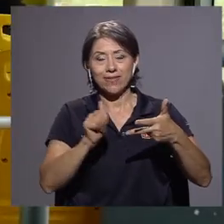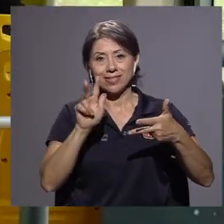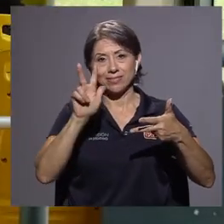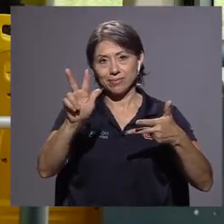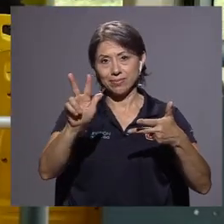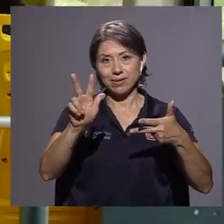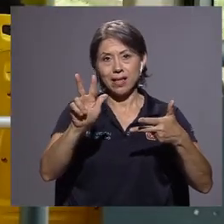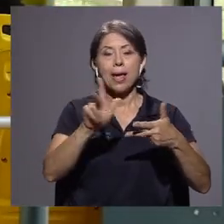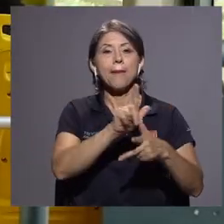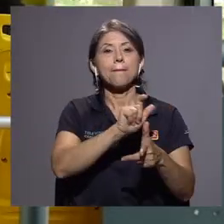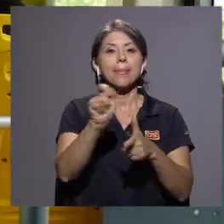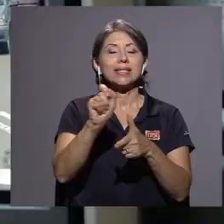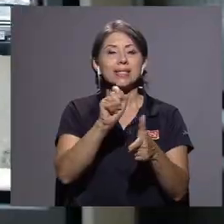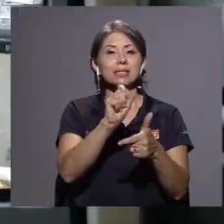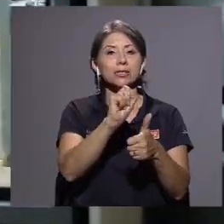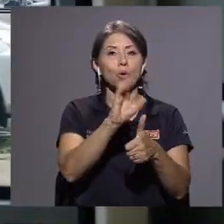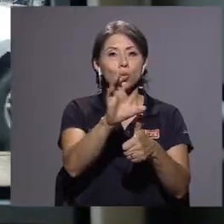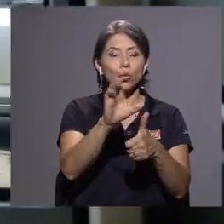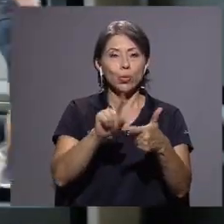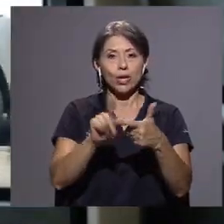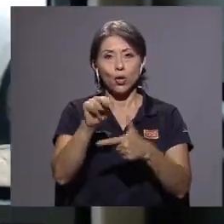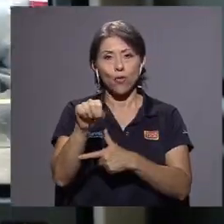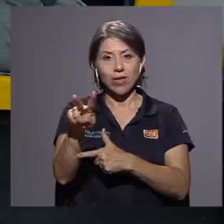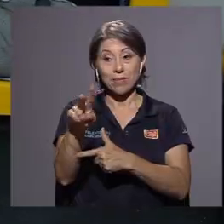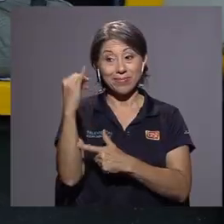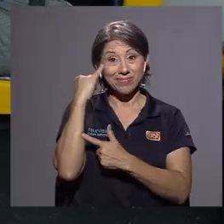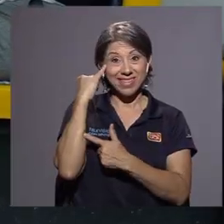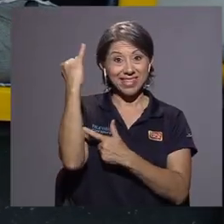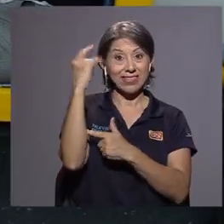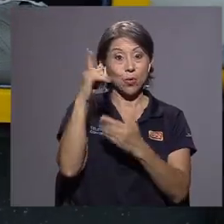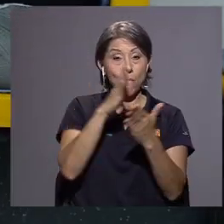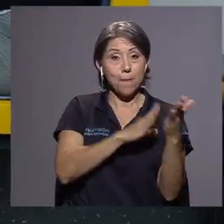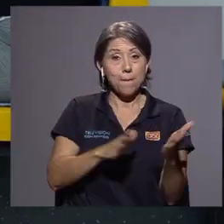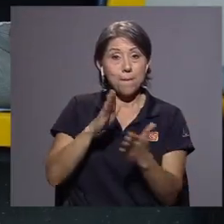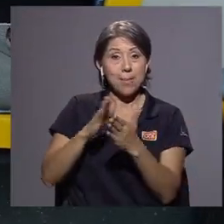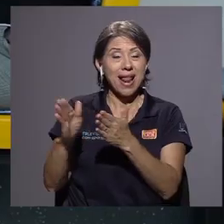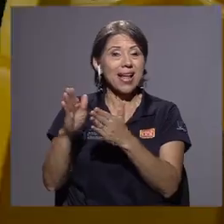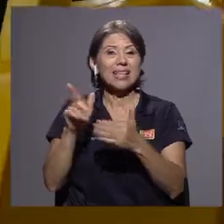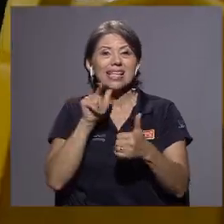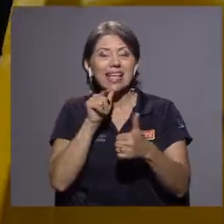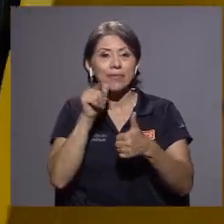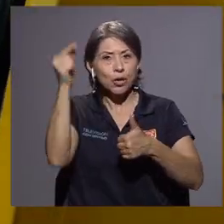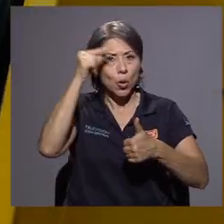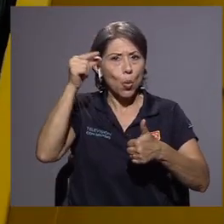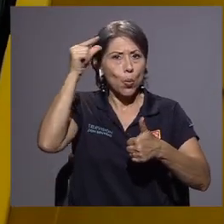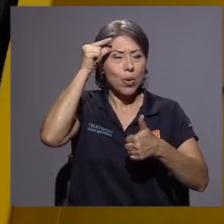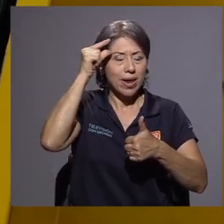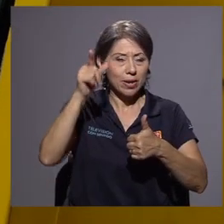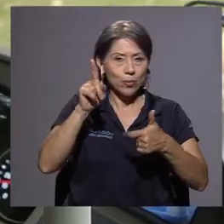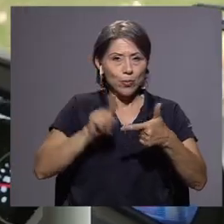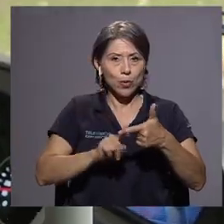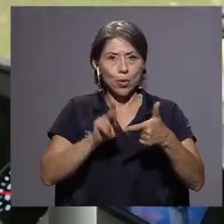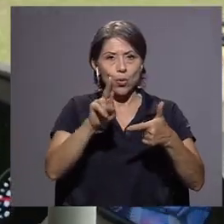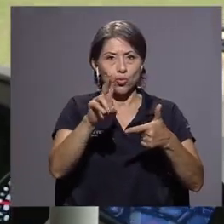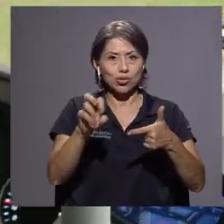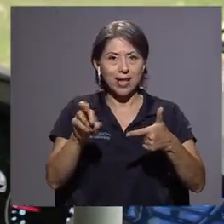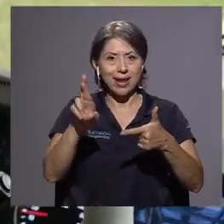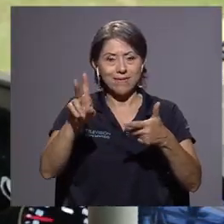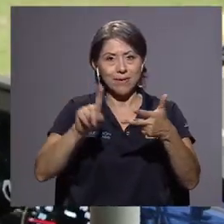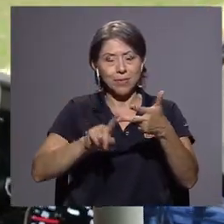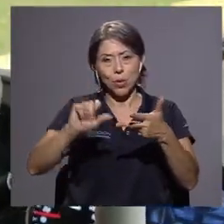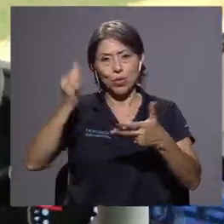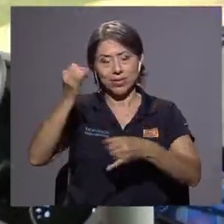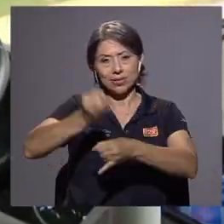de octubre y noviembre. Esta iniciativa forma parte de un plan piloto entre el gobierno de la república, la UCR y otras